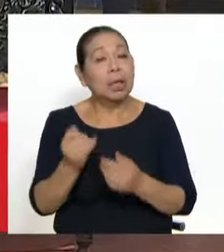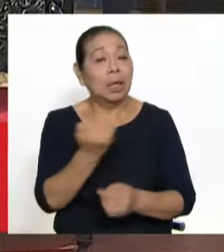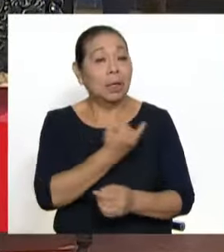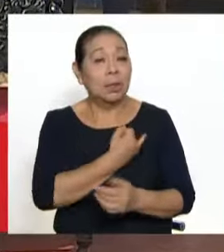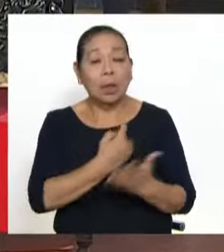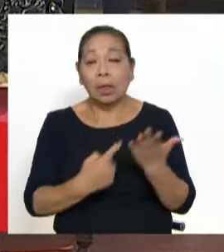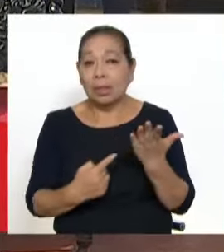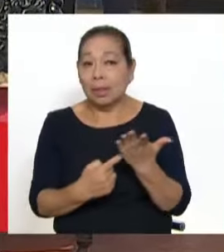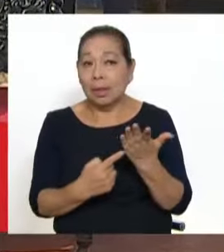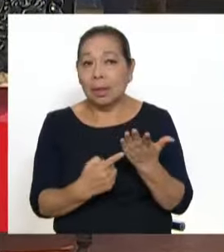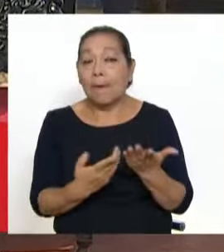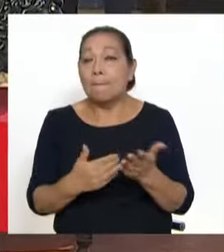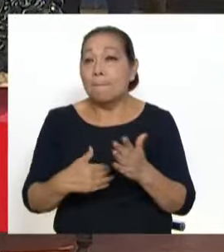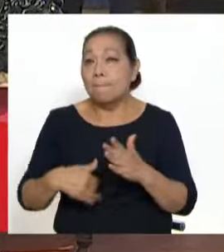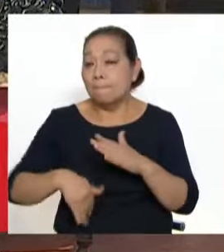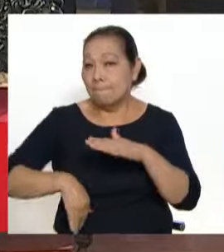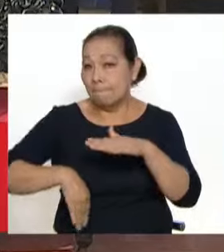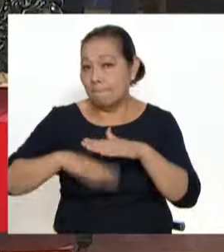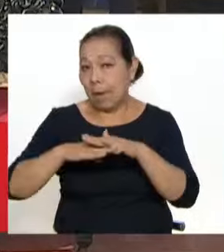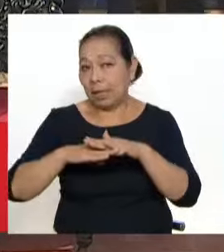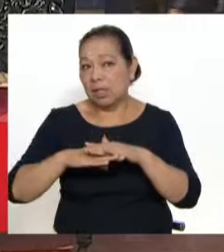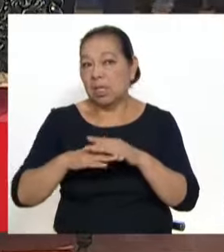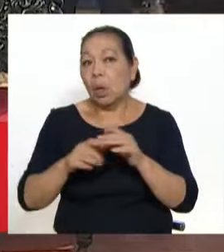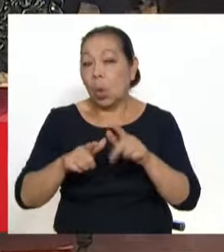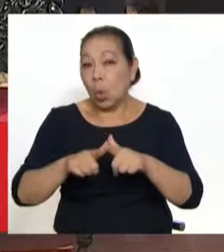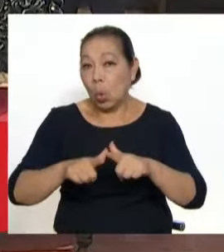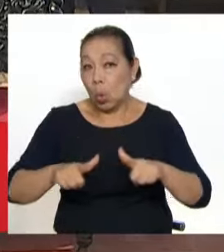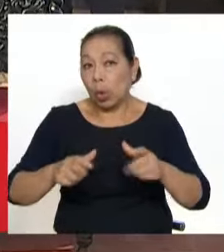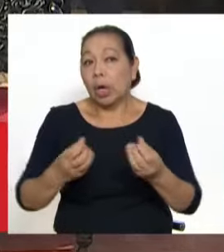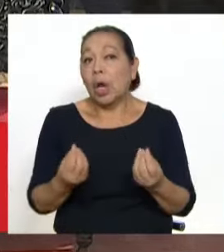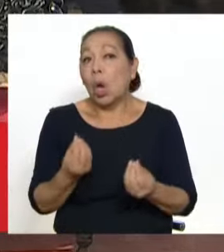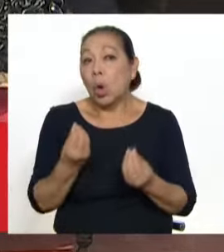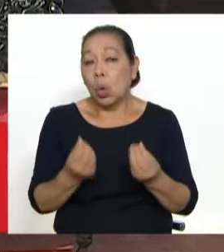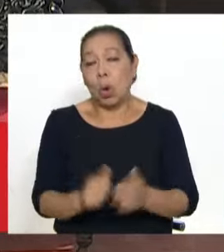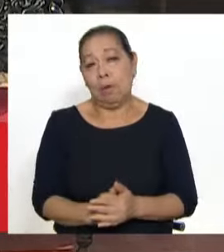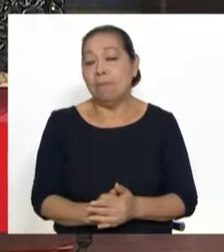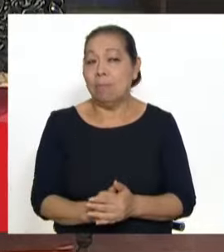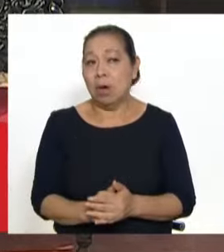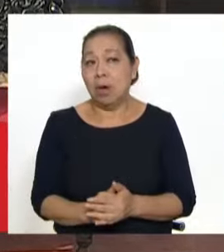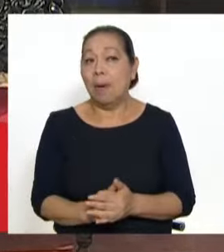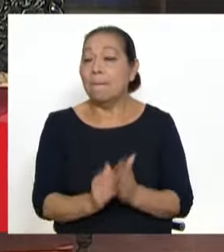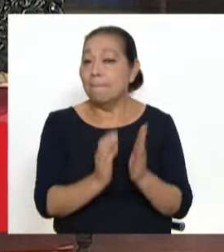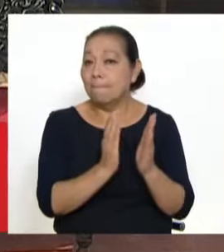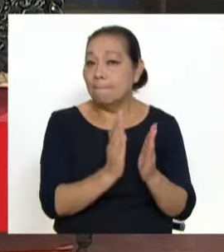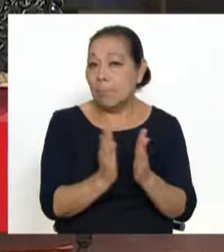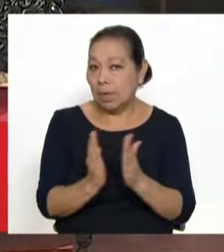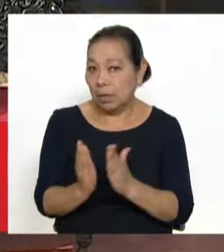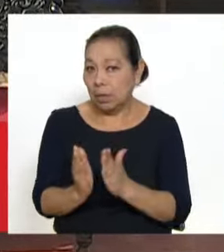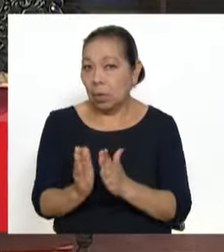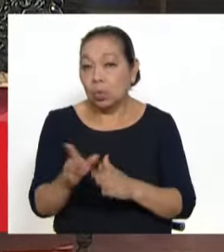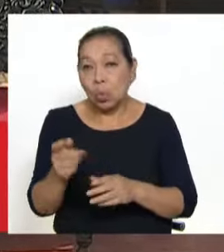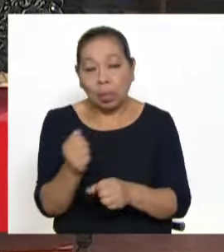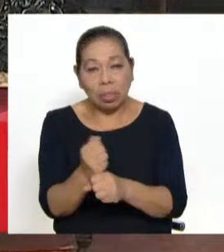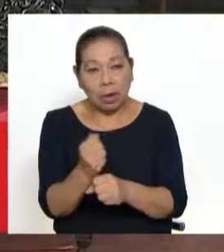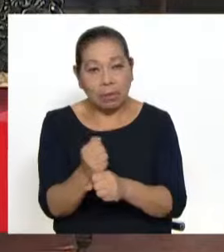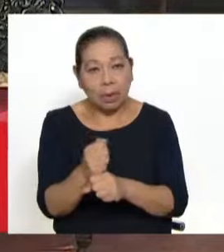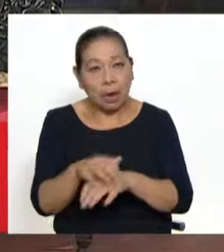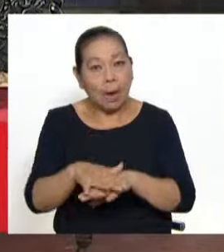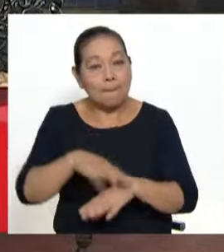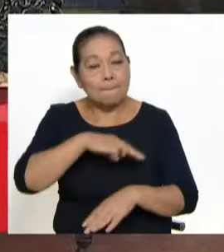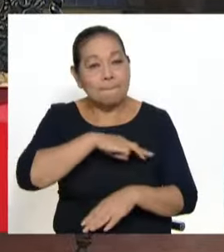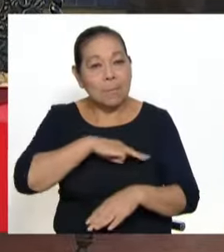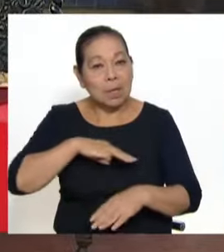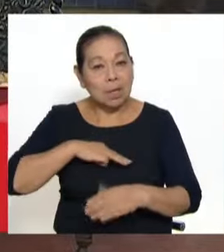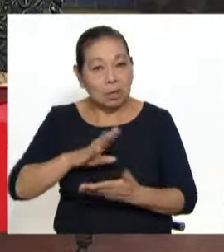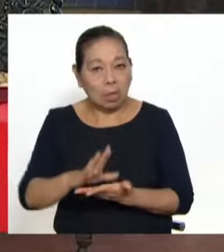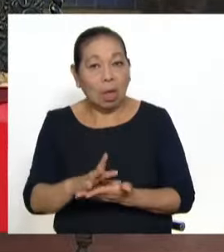institutos tecnológicos, además de potenciar sus instalaciones como una medida de parte de su gestión al mando del Ministerio